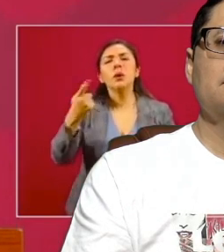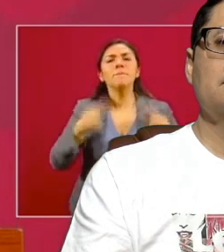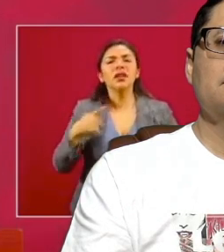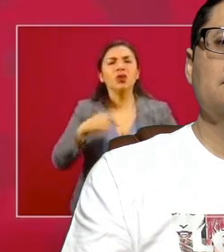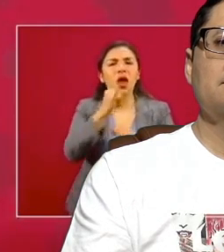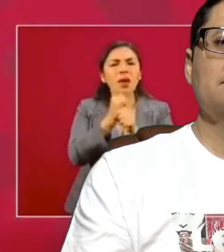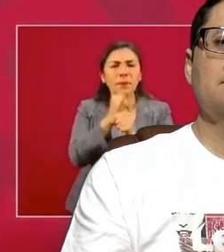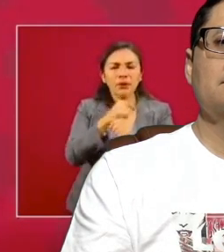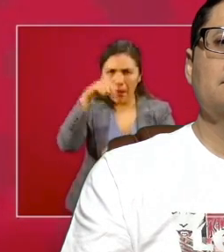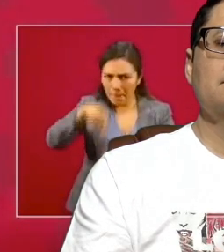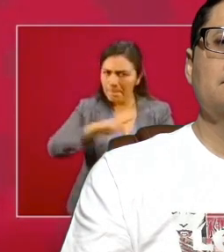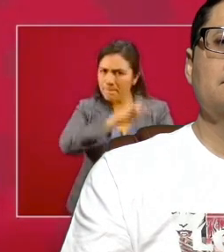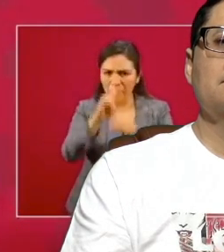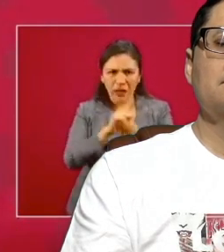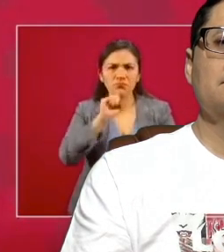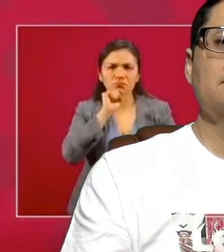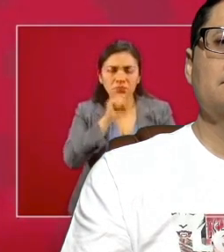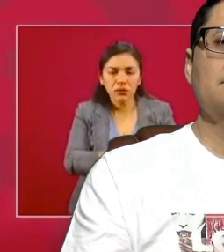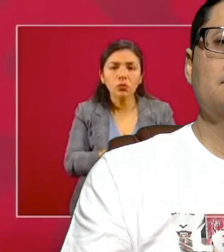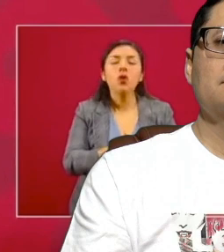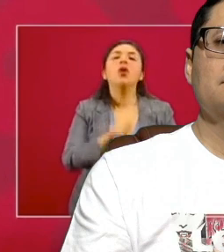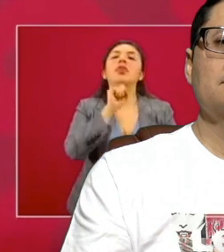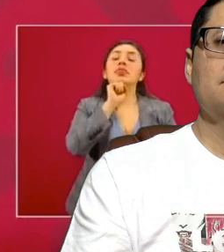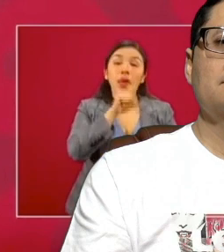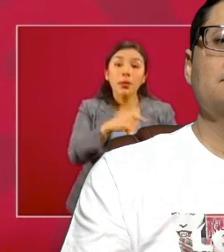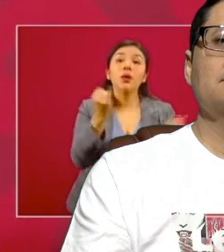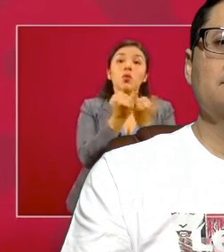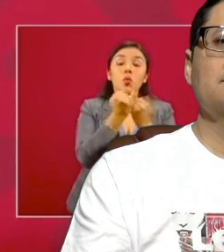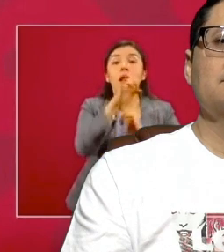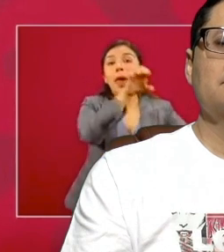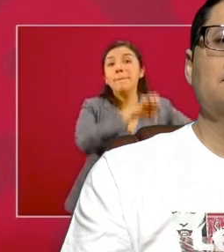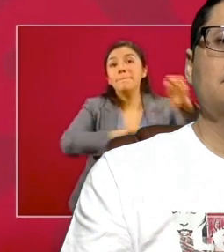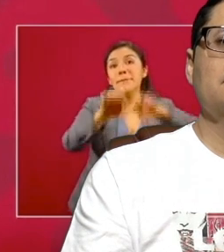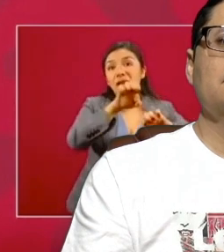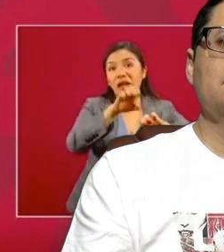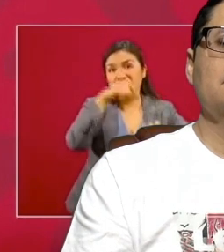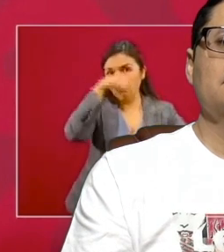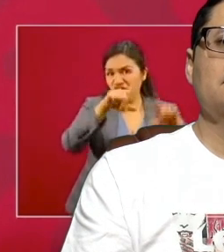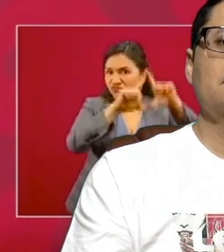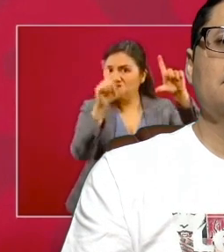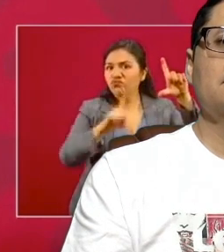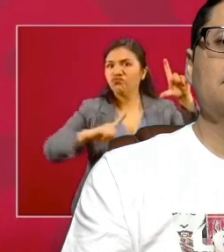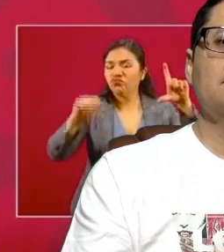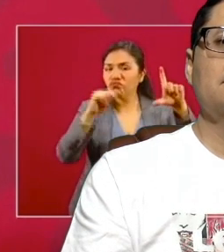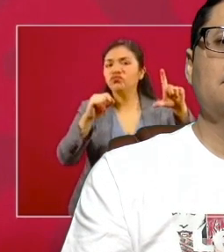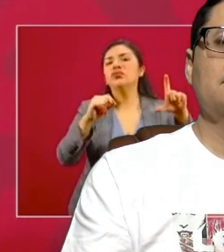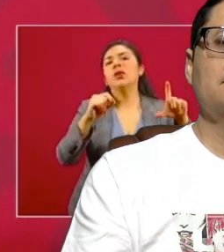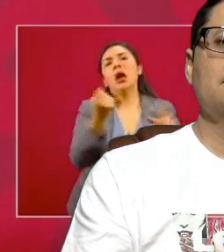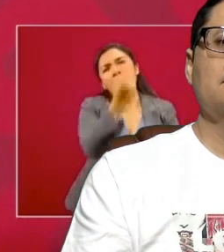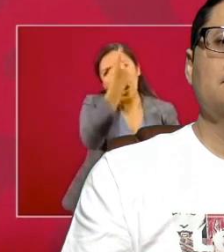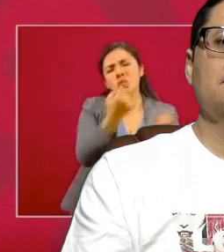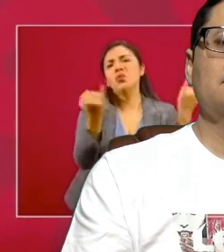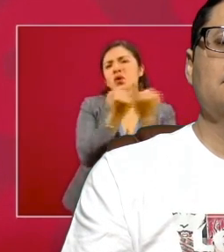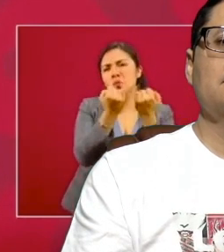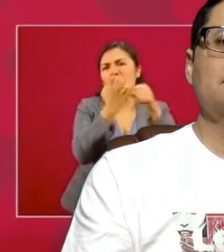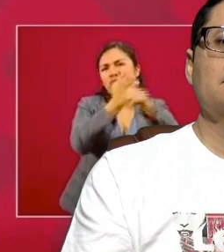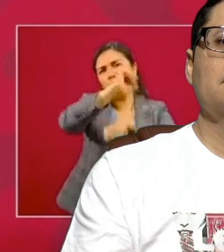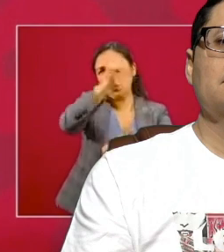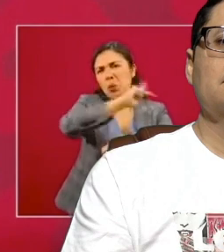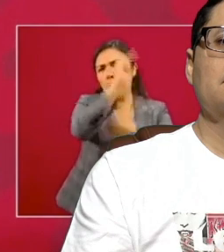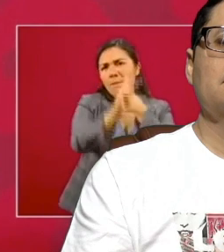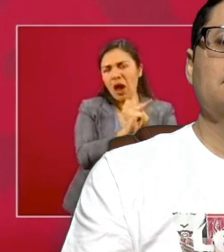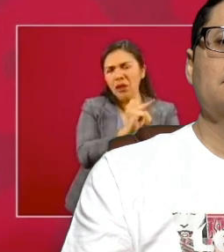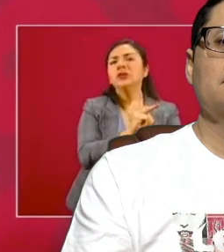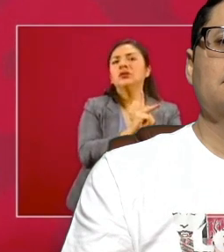investigadores del país y también de empresas nacionales y de empresas extranjeras que